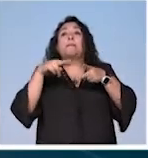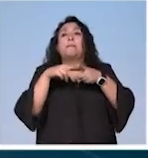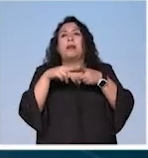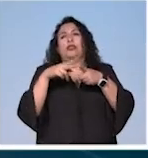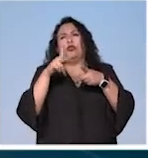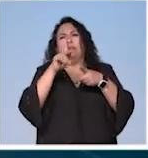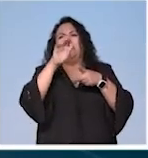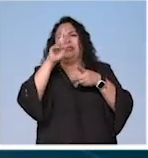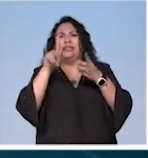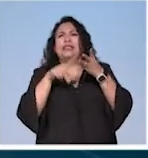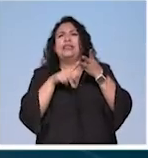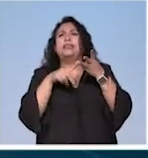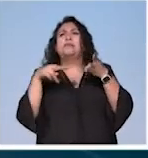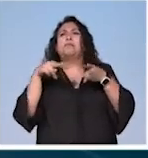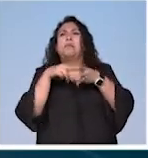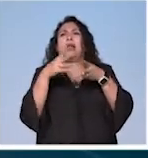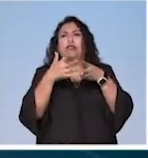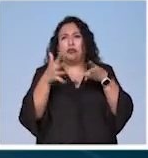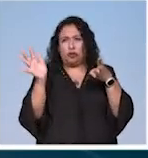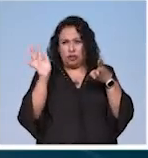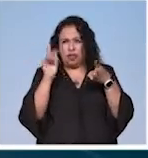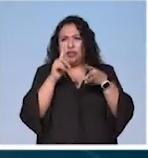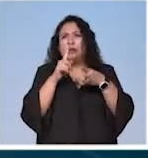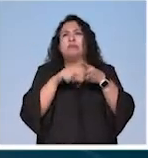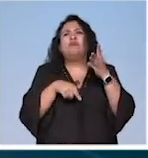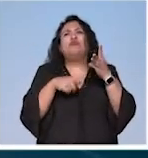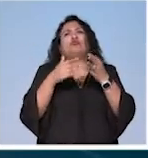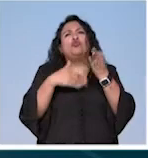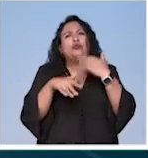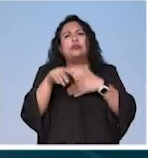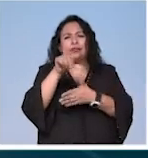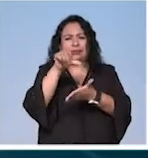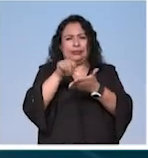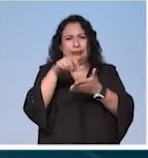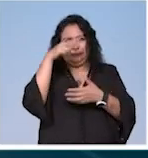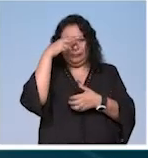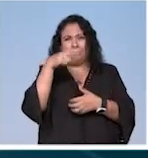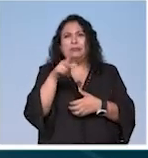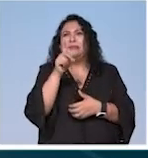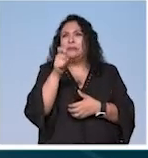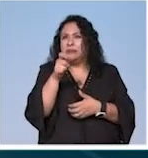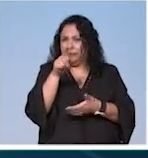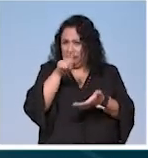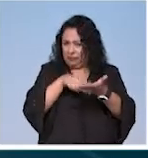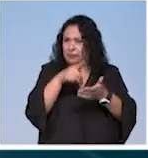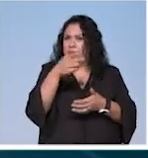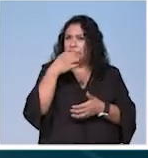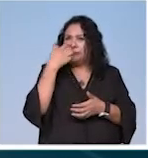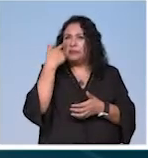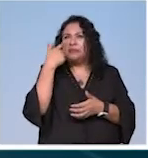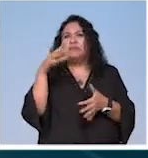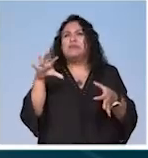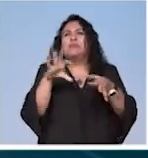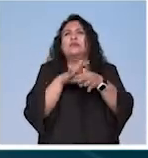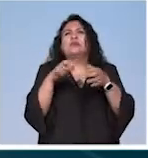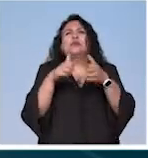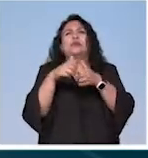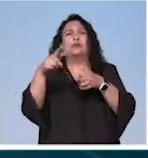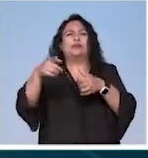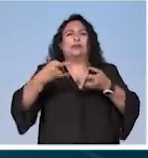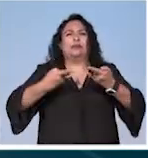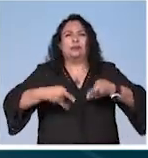pasantes y el tercero, el patio grande. Todo lo que pasaba en el centro de México repercutía en el colegio, dada su cercanía con la Plaza